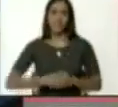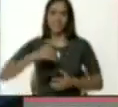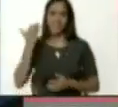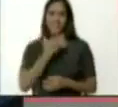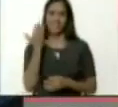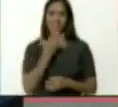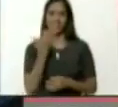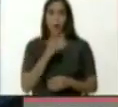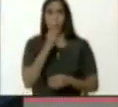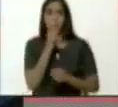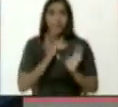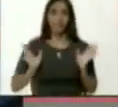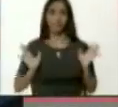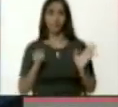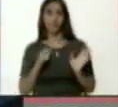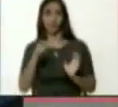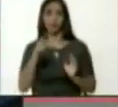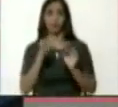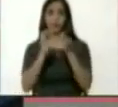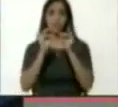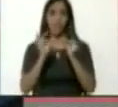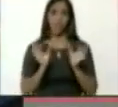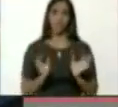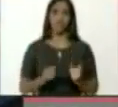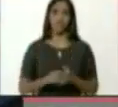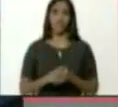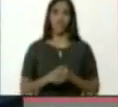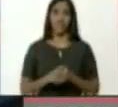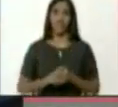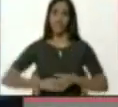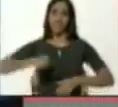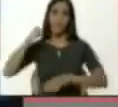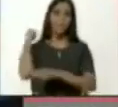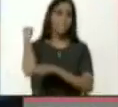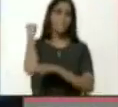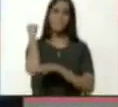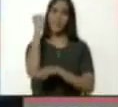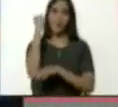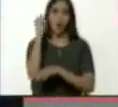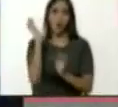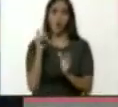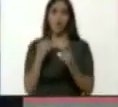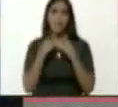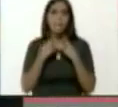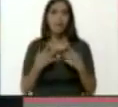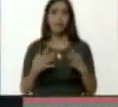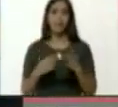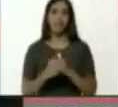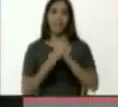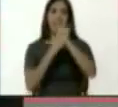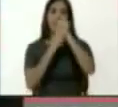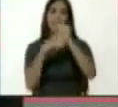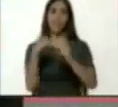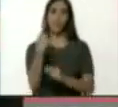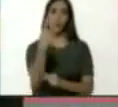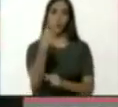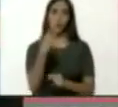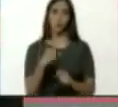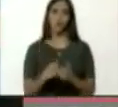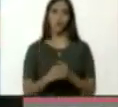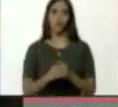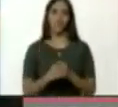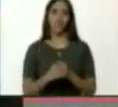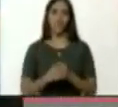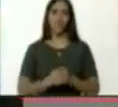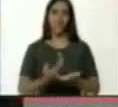No sé, pregunto, yo quiero saber que tú me lo traduzcas. No, bueno, es el campeón en derrotas, ¿no? El líder, el número uno. O sea, como el gran